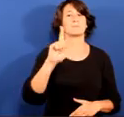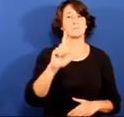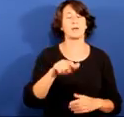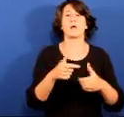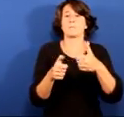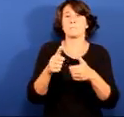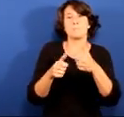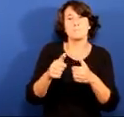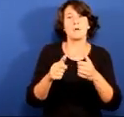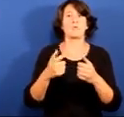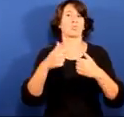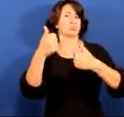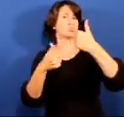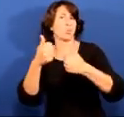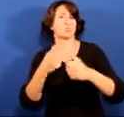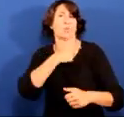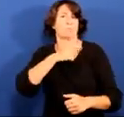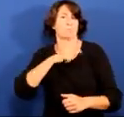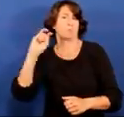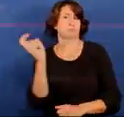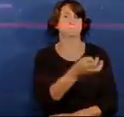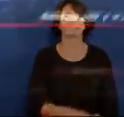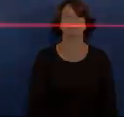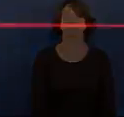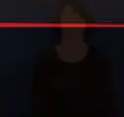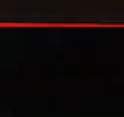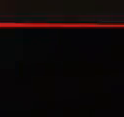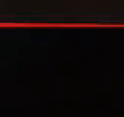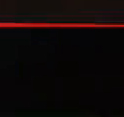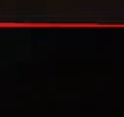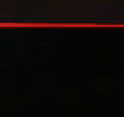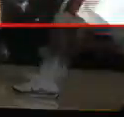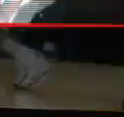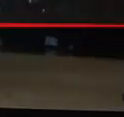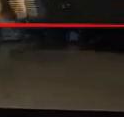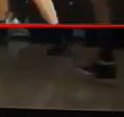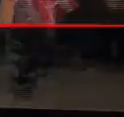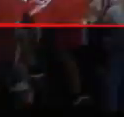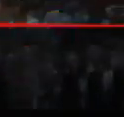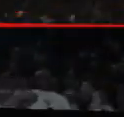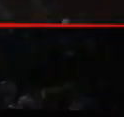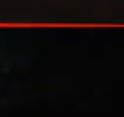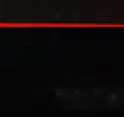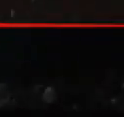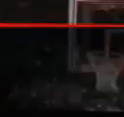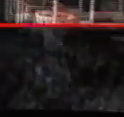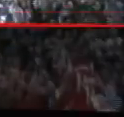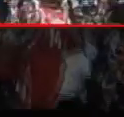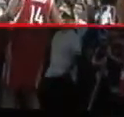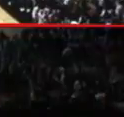animadoras de un clásico en la Liga NBA de Orlando Magic. Este intenso fin de semana se completará con